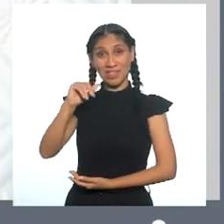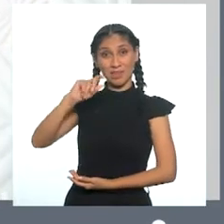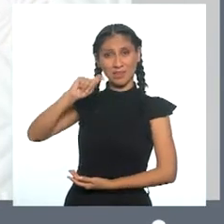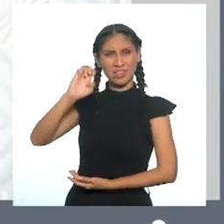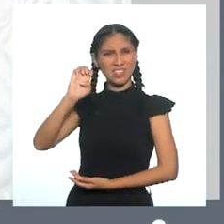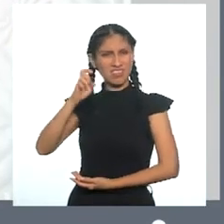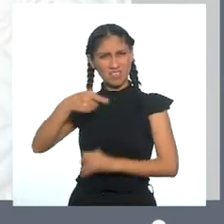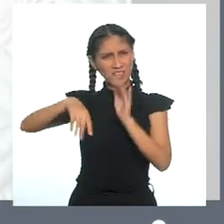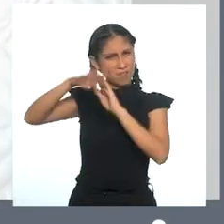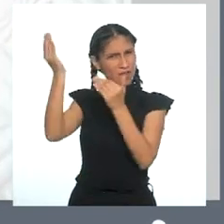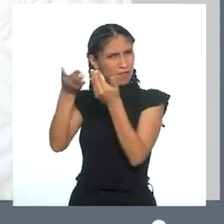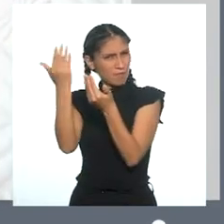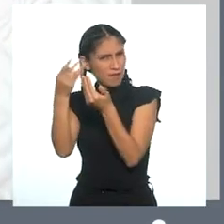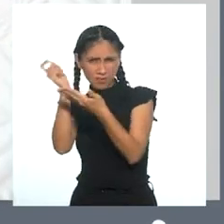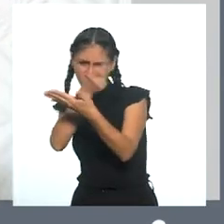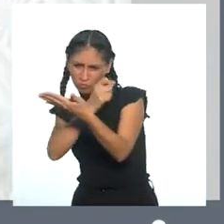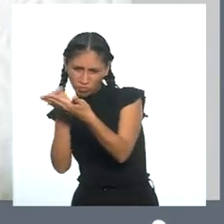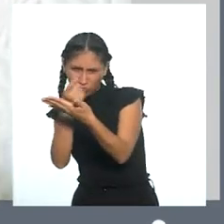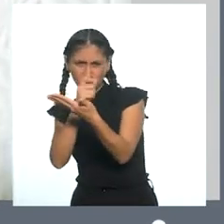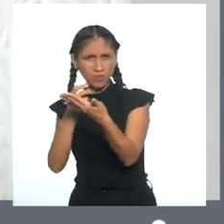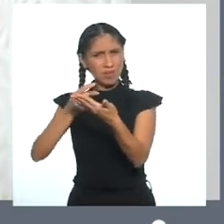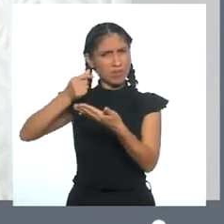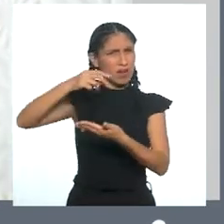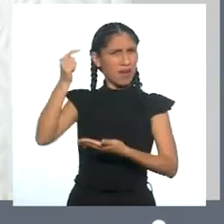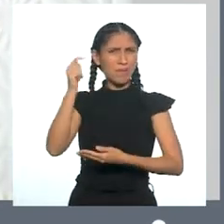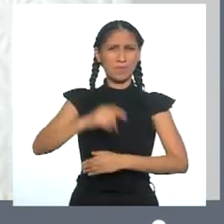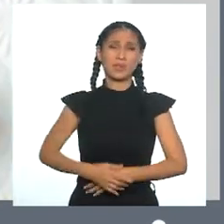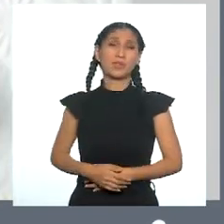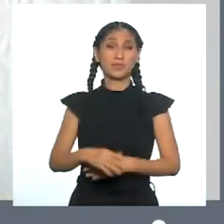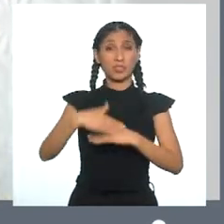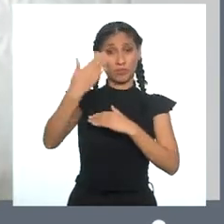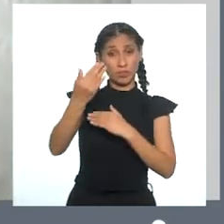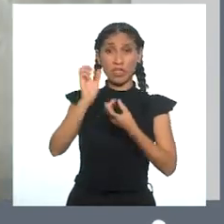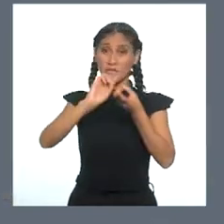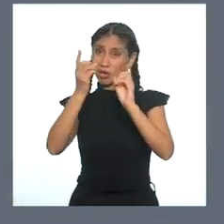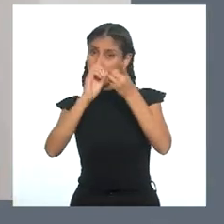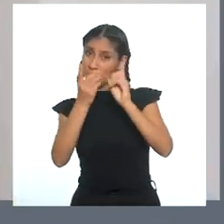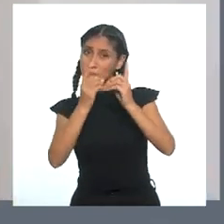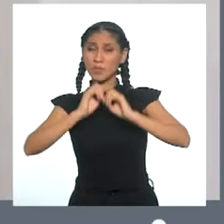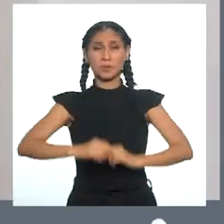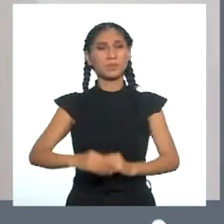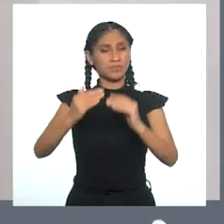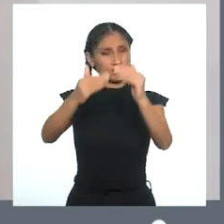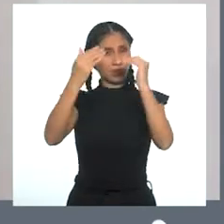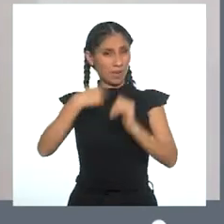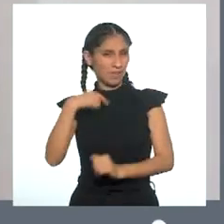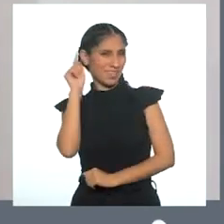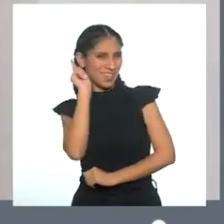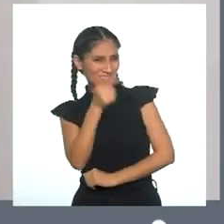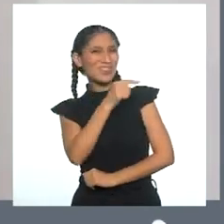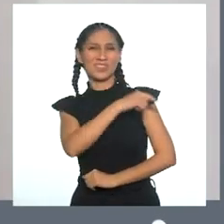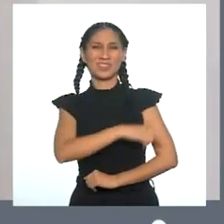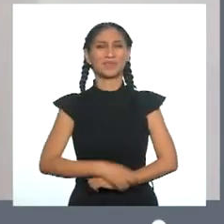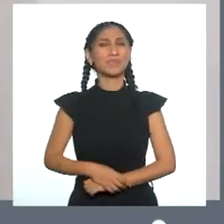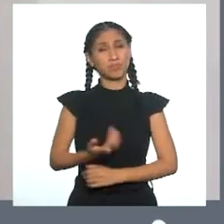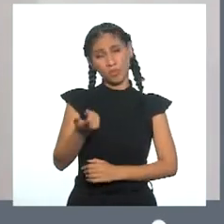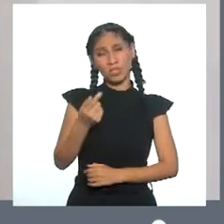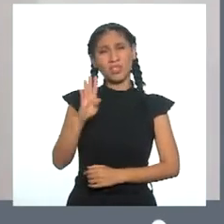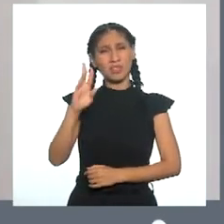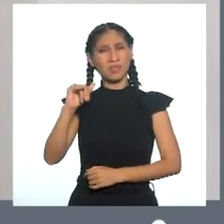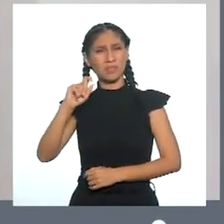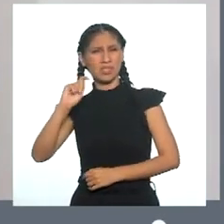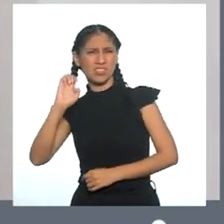empezó resolviendo las situaciones de frente y ya luego hizo las conversiones. A mí, el tuyo. Porque